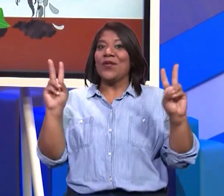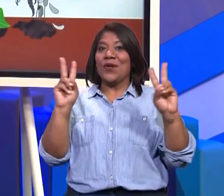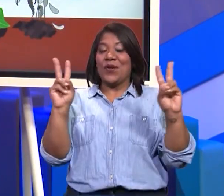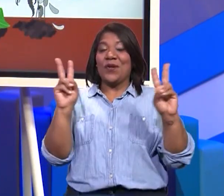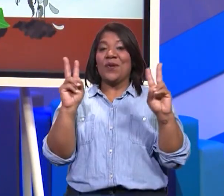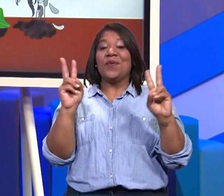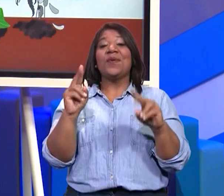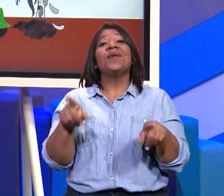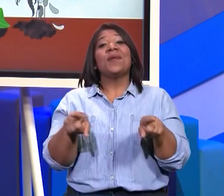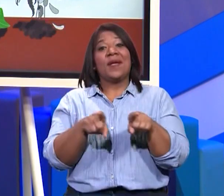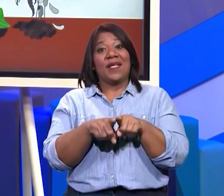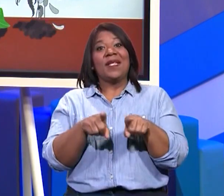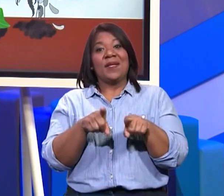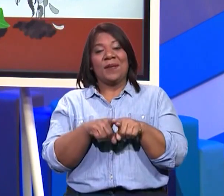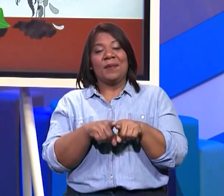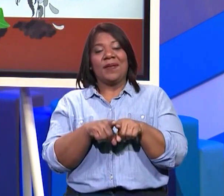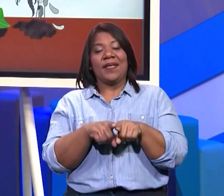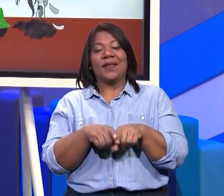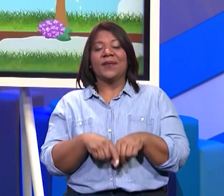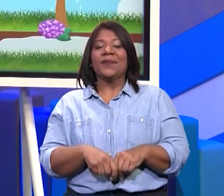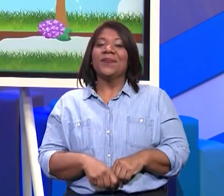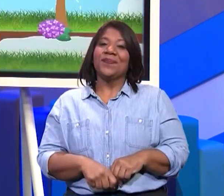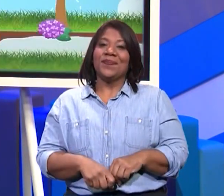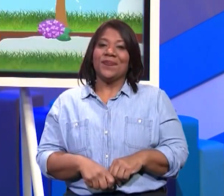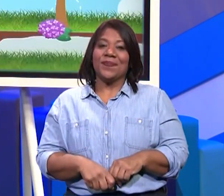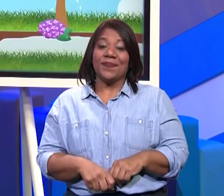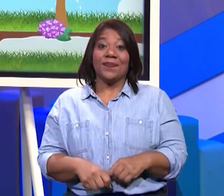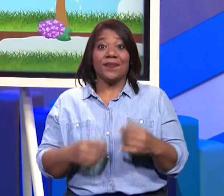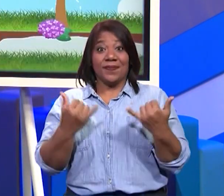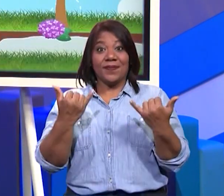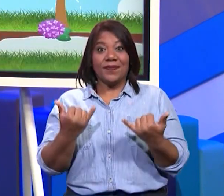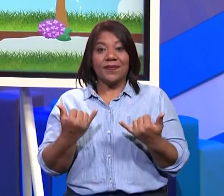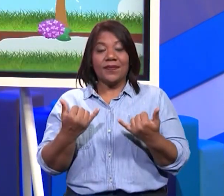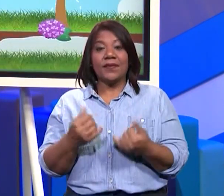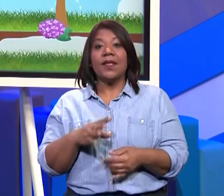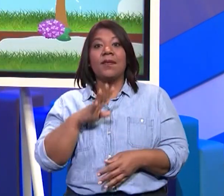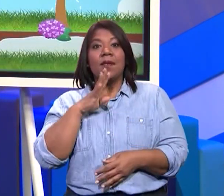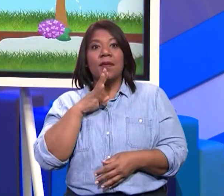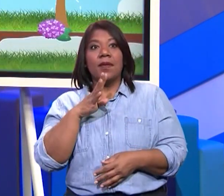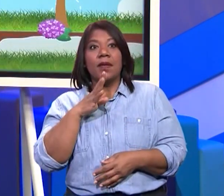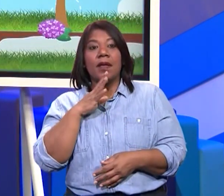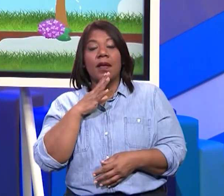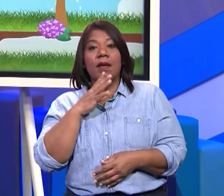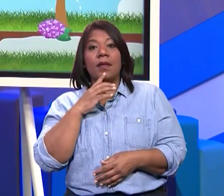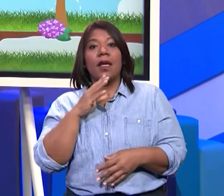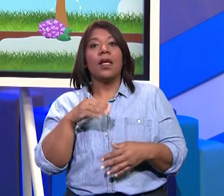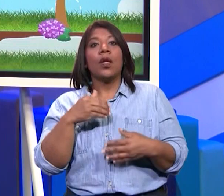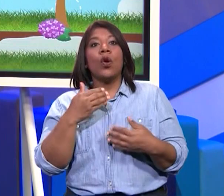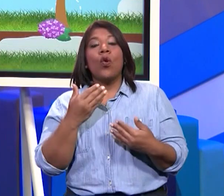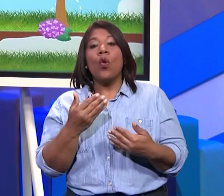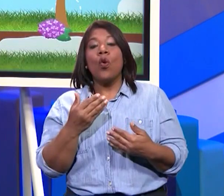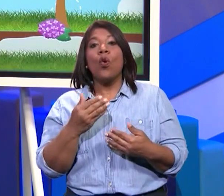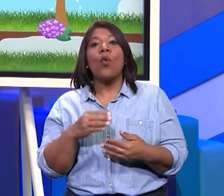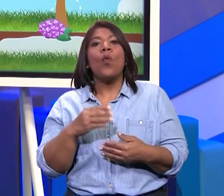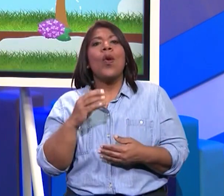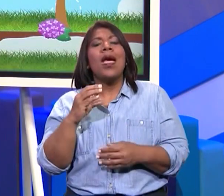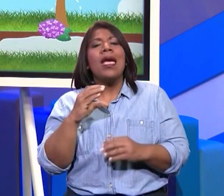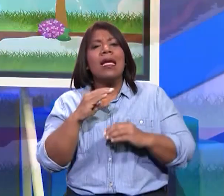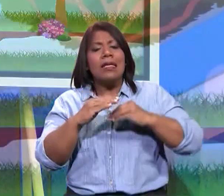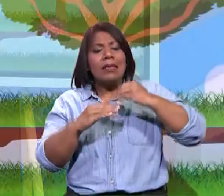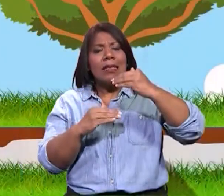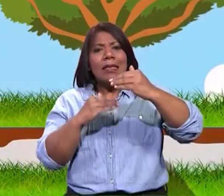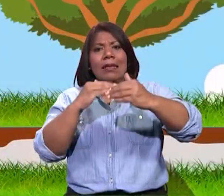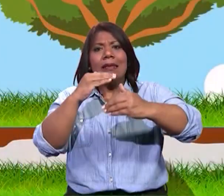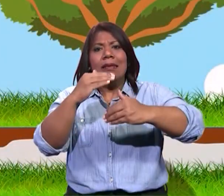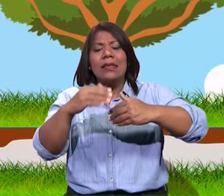plantas también son seres vivos. Muy bien. Ahora vamos a hablar un poquito del ciclo de vida de las abejas. Las